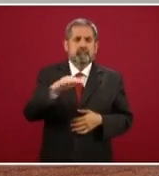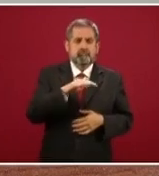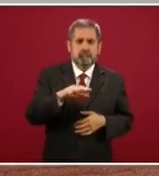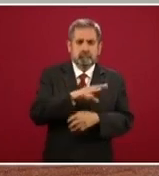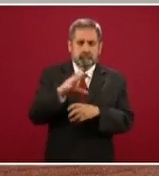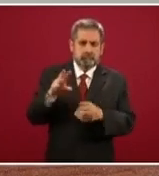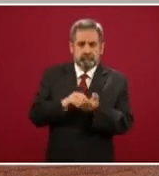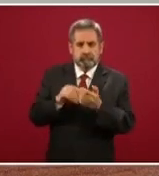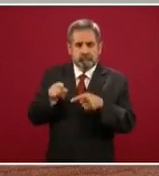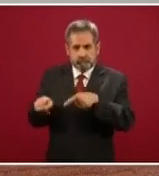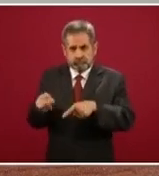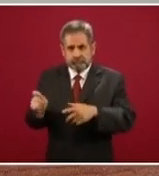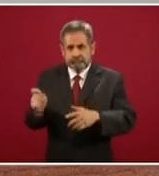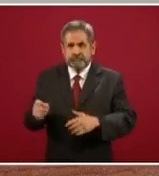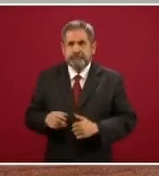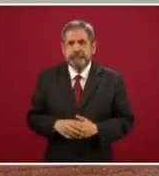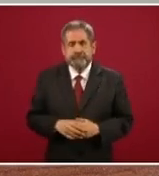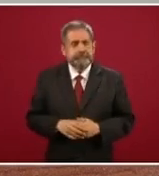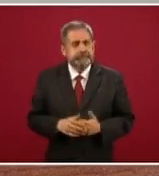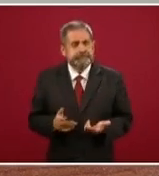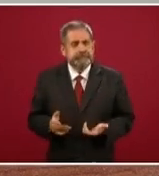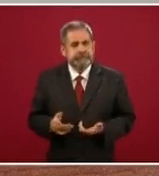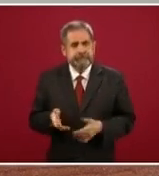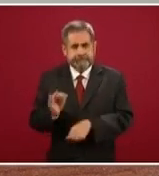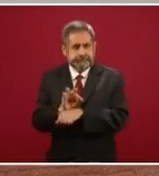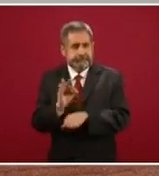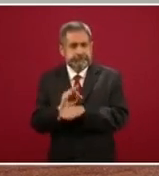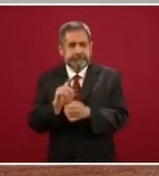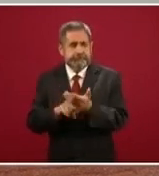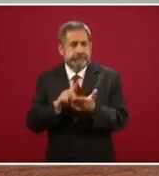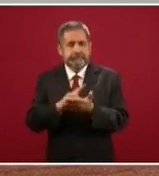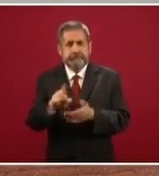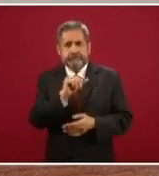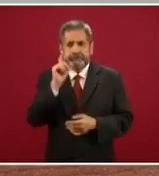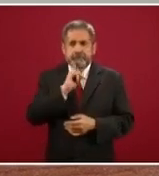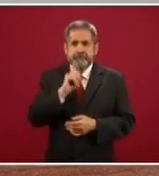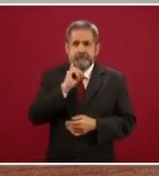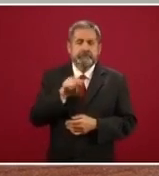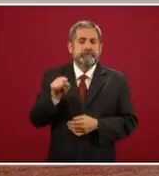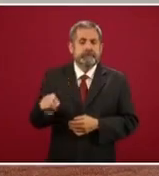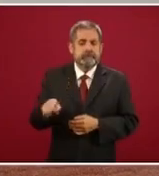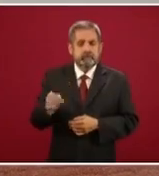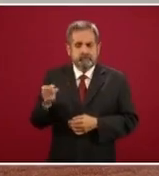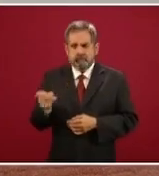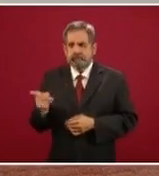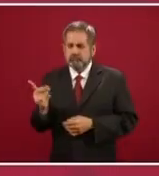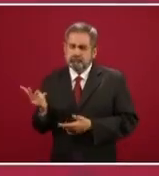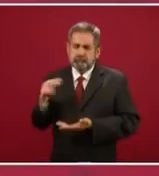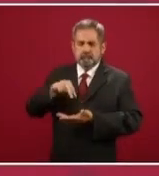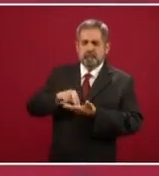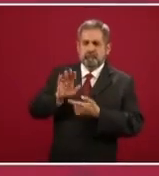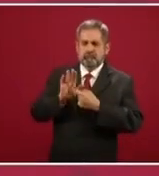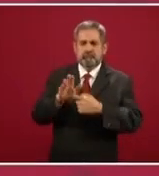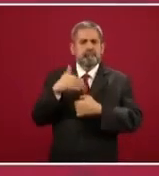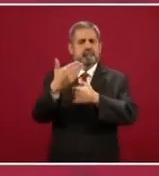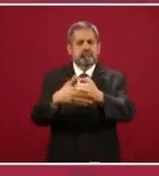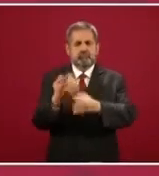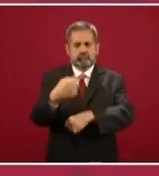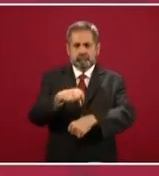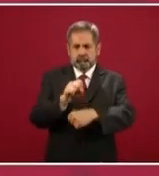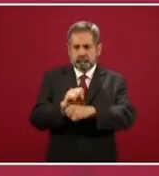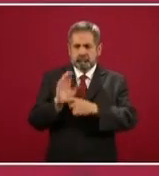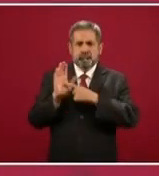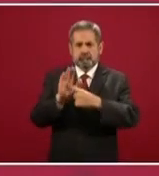todas estas acciones en defensa de los derechos de las mujeres, haga una presentación la semana que viene,